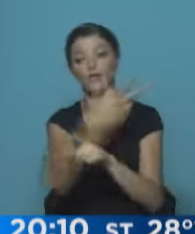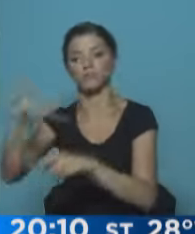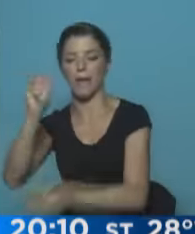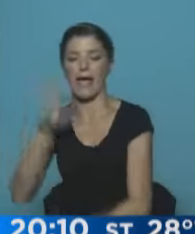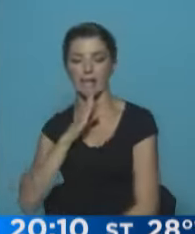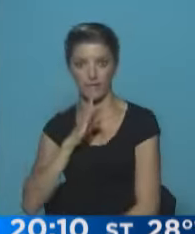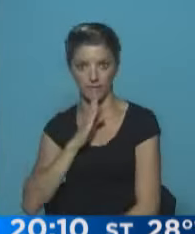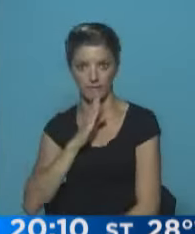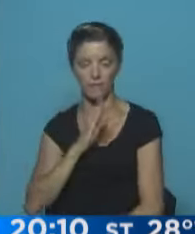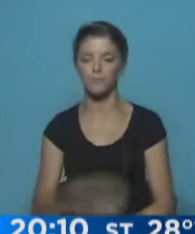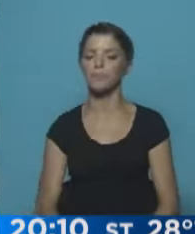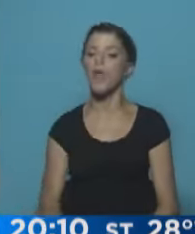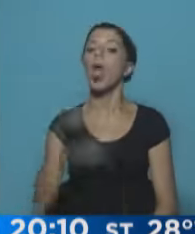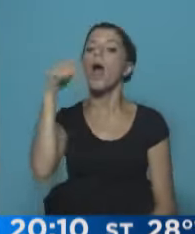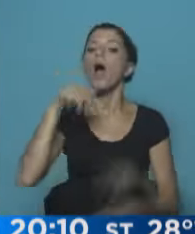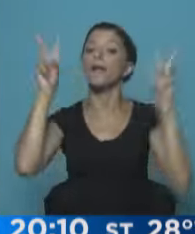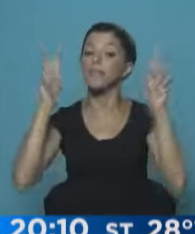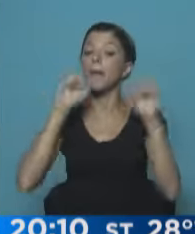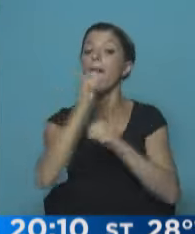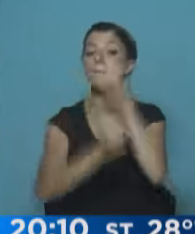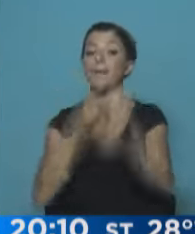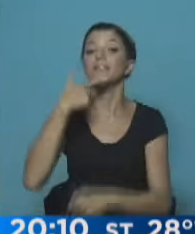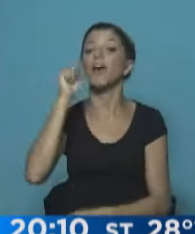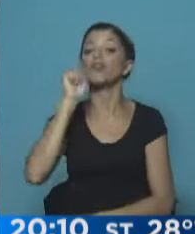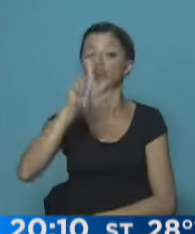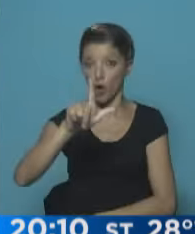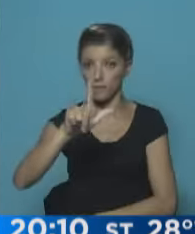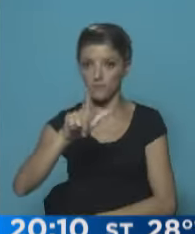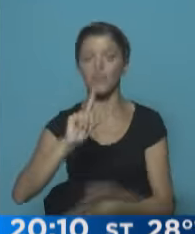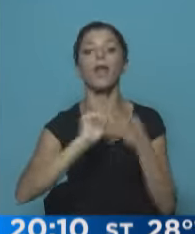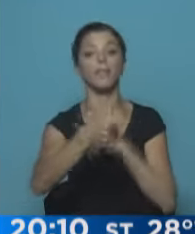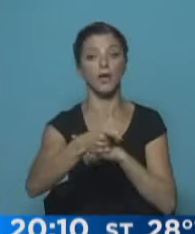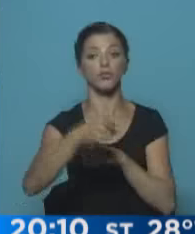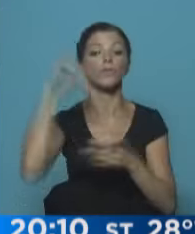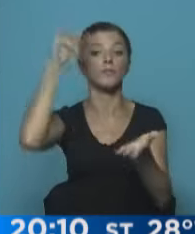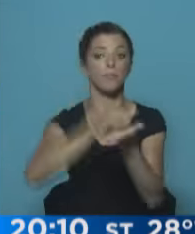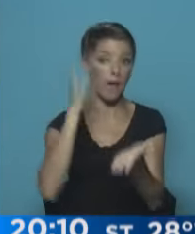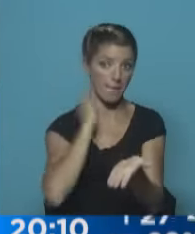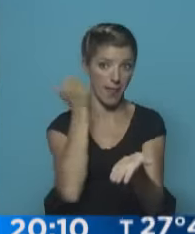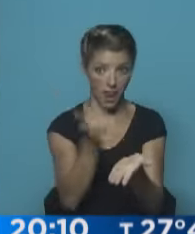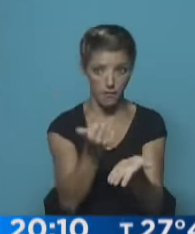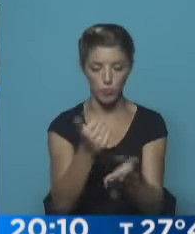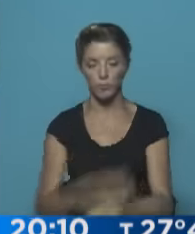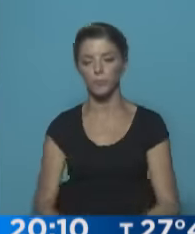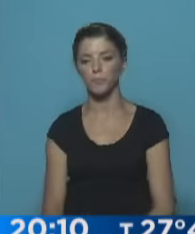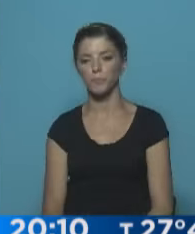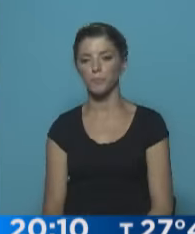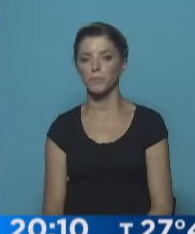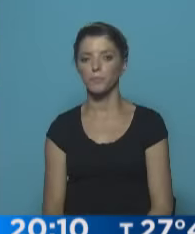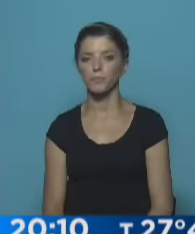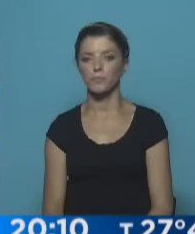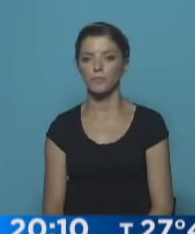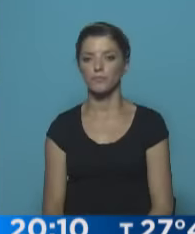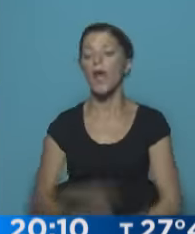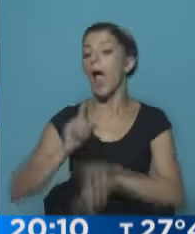nos ocupamos nuevamente del conflicto de la empresa Sol desde el aeroparque Metropolitano Ariel Lima Ariel Silvia Pablo mientras